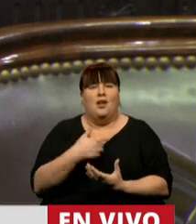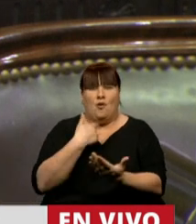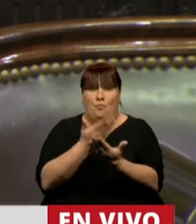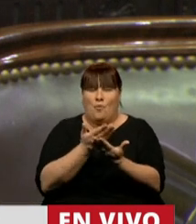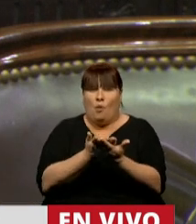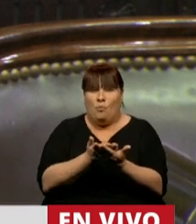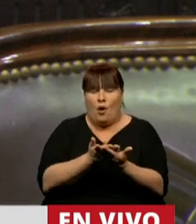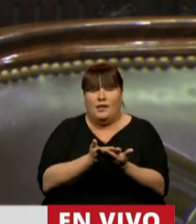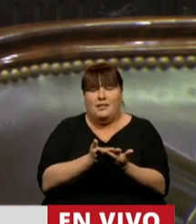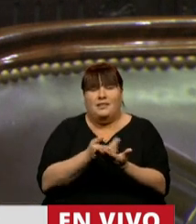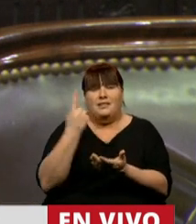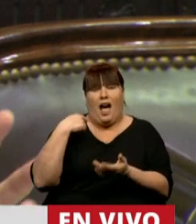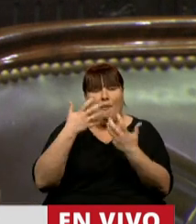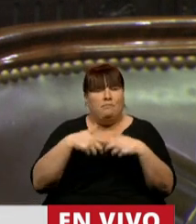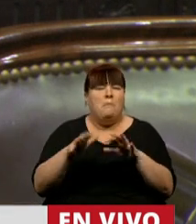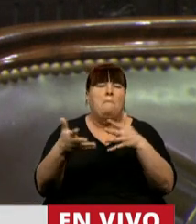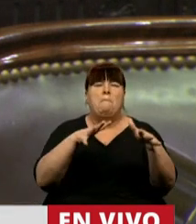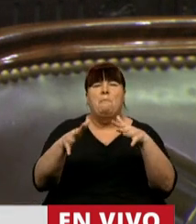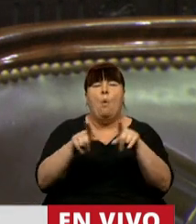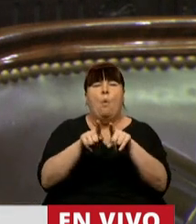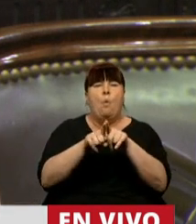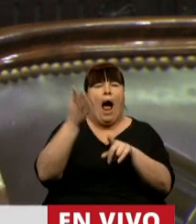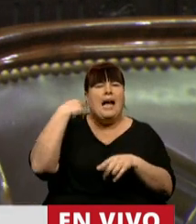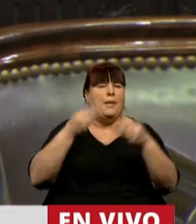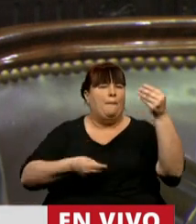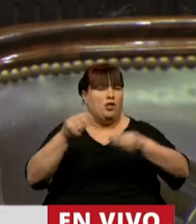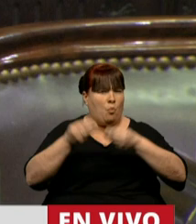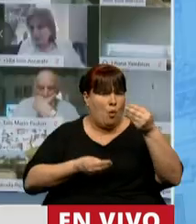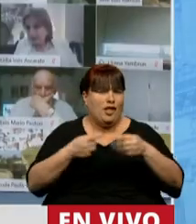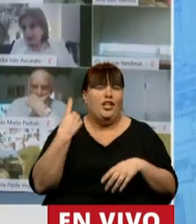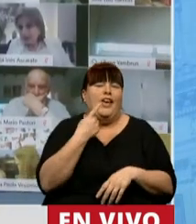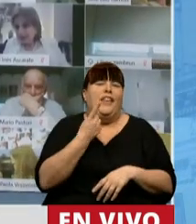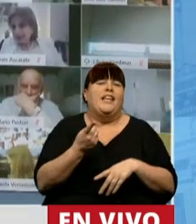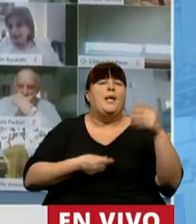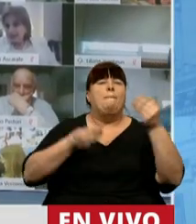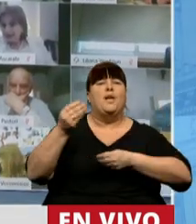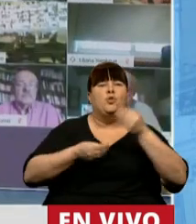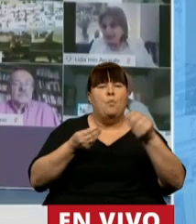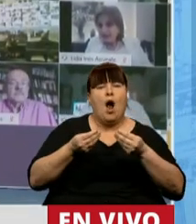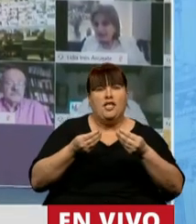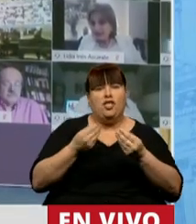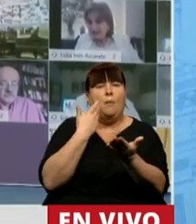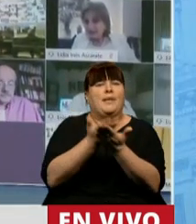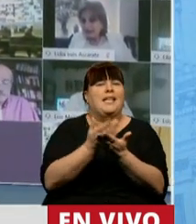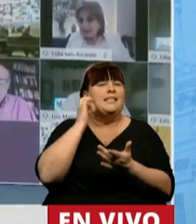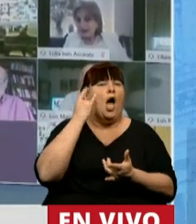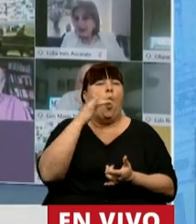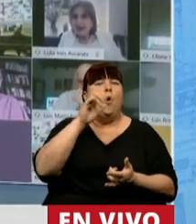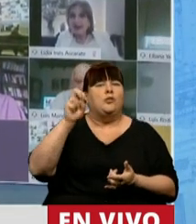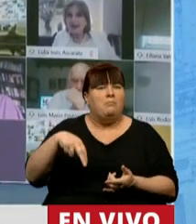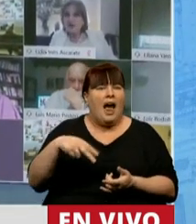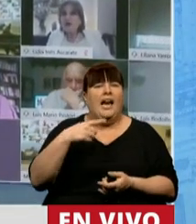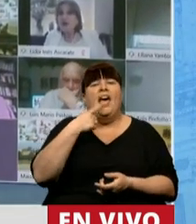planteado eh parecido a lo del presupuesto no que se dice un presupuesto que presentó Guzmán